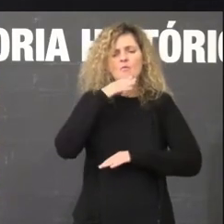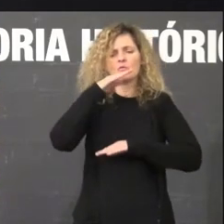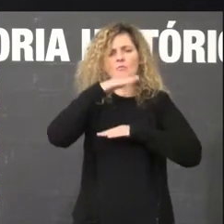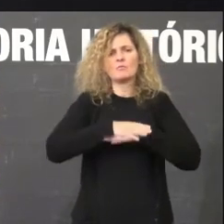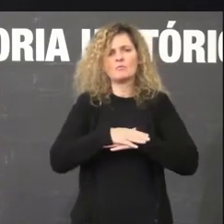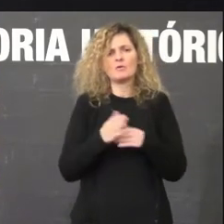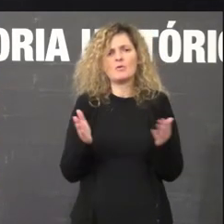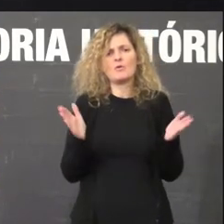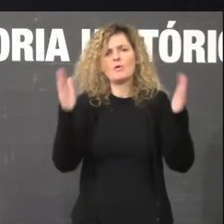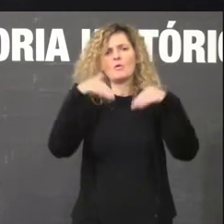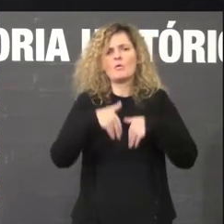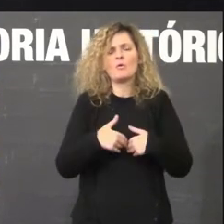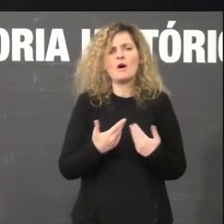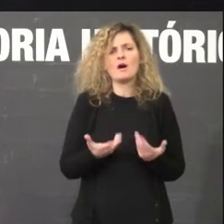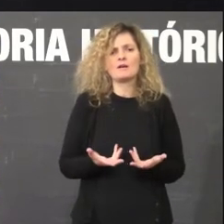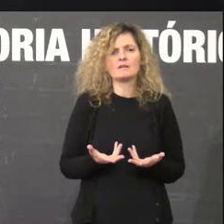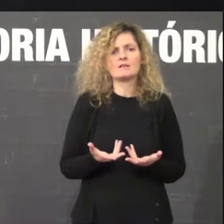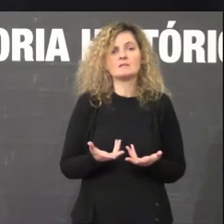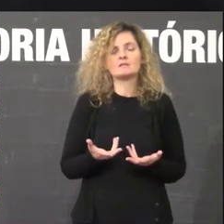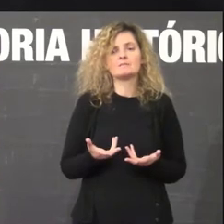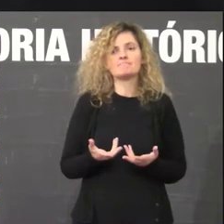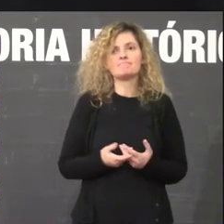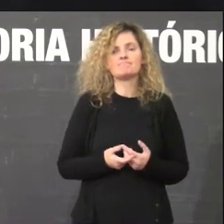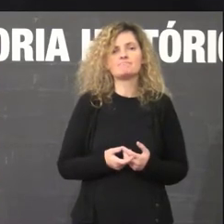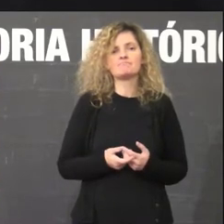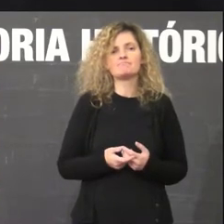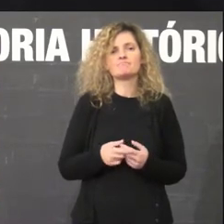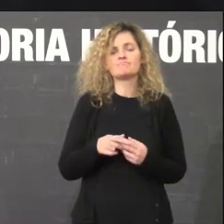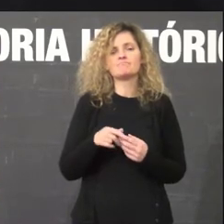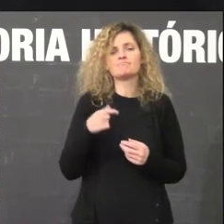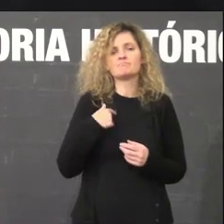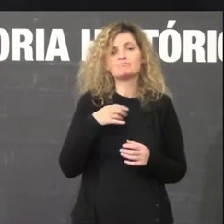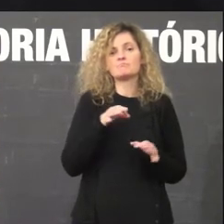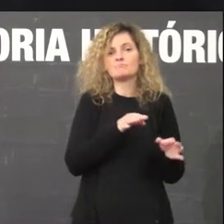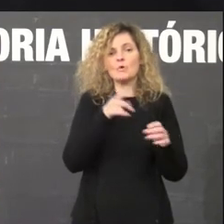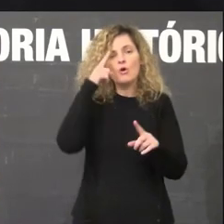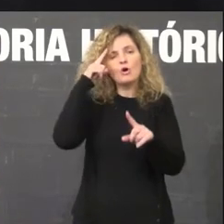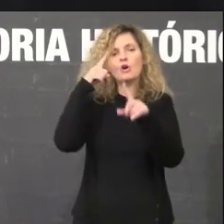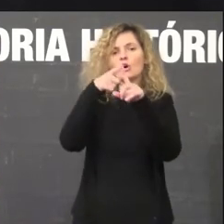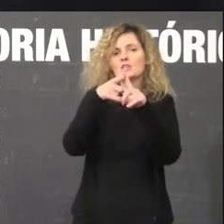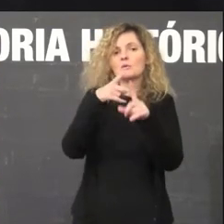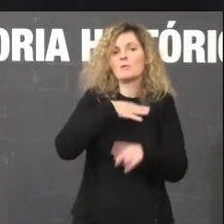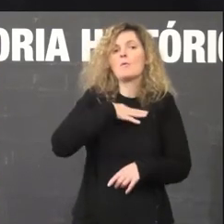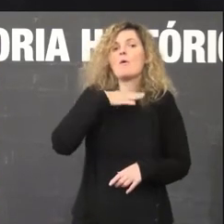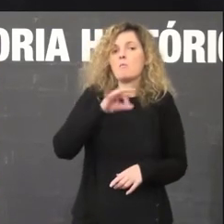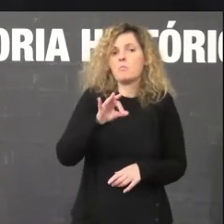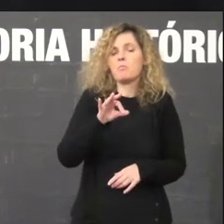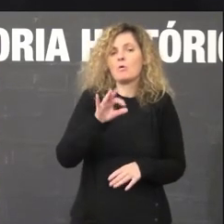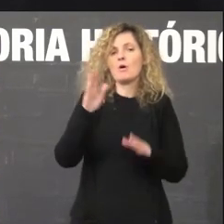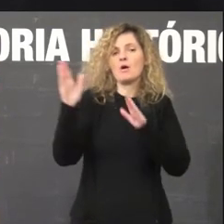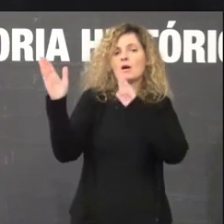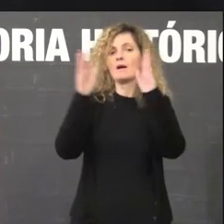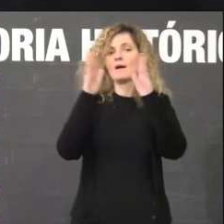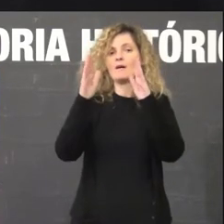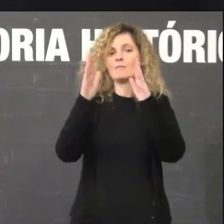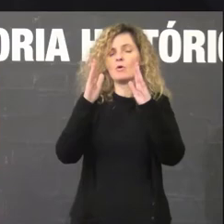cumpliron, digamos que, as expectativas que podía haber en unha etapa